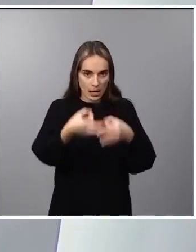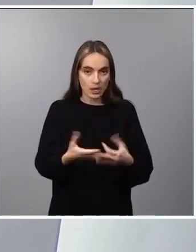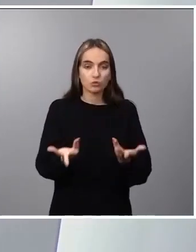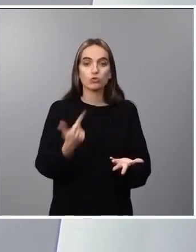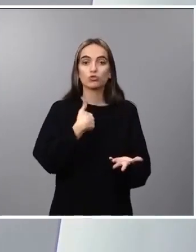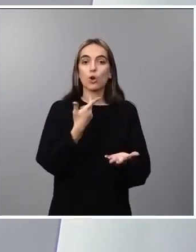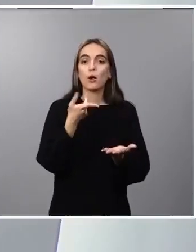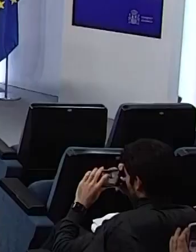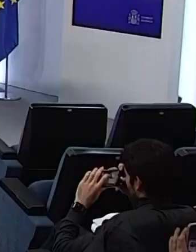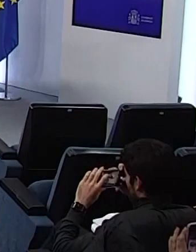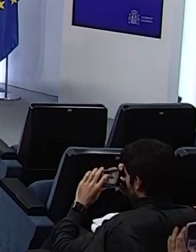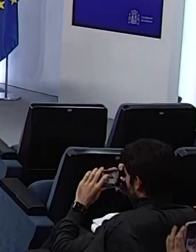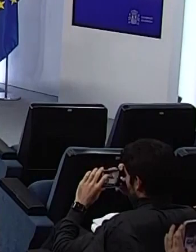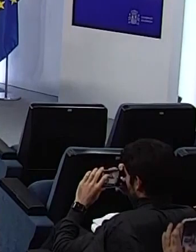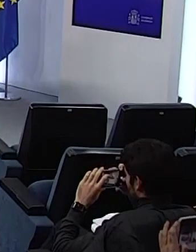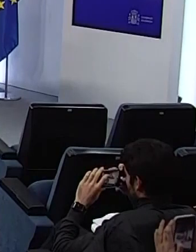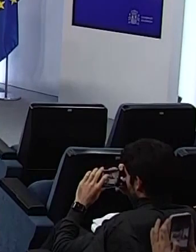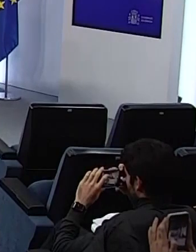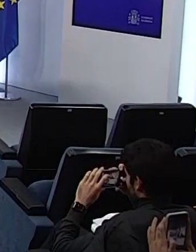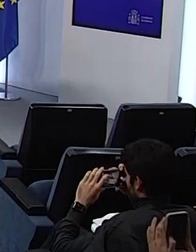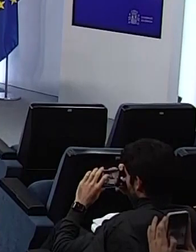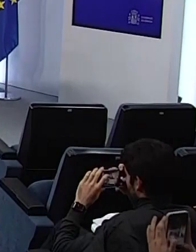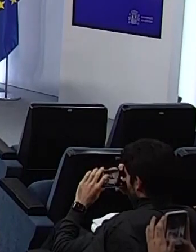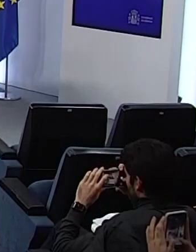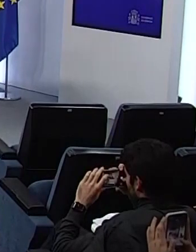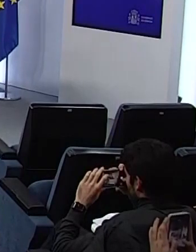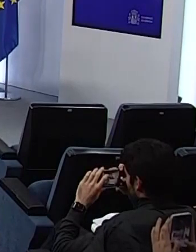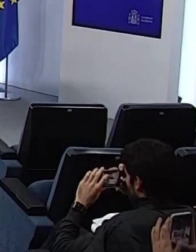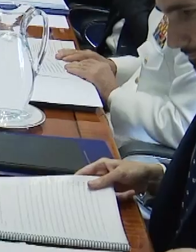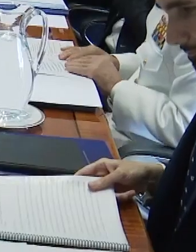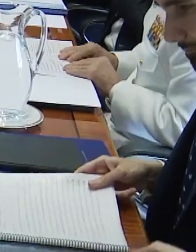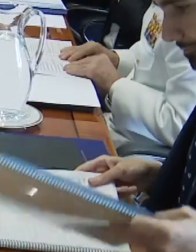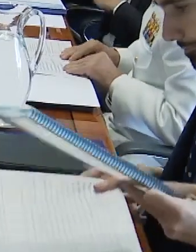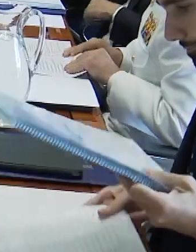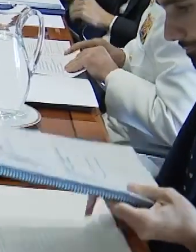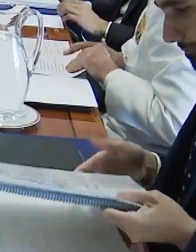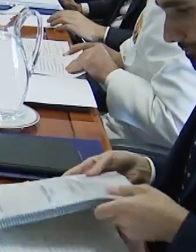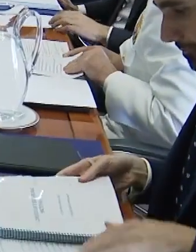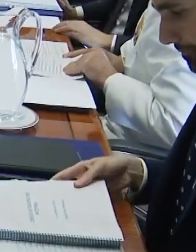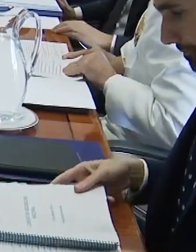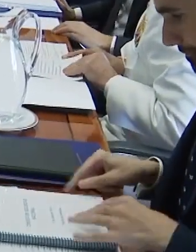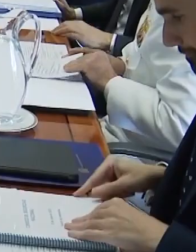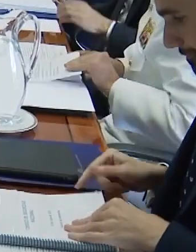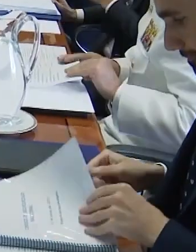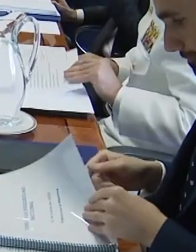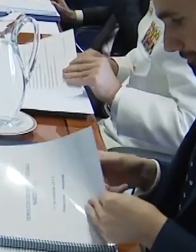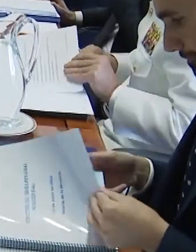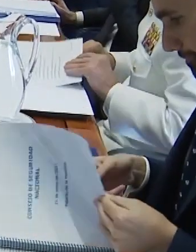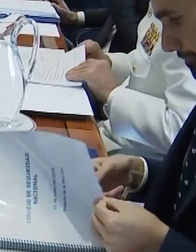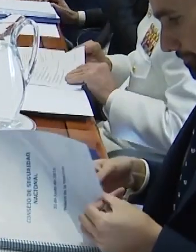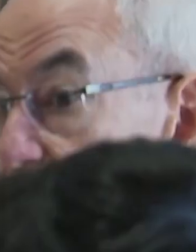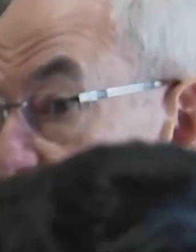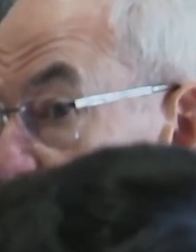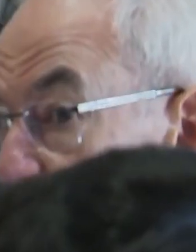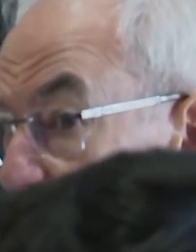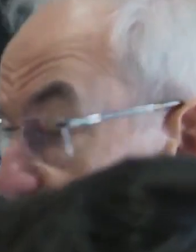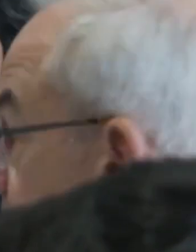mesa del ANC. En otro orden de asuntos, la ministra de Sanidad, Carolina Darias, ha defendido los diferentes planes para el Sistema Nacional